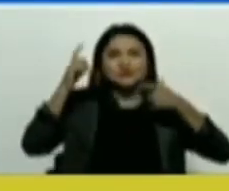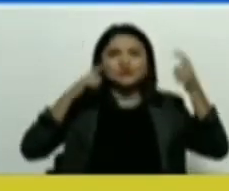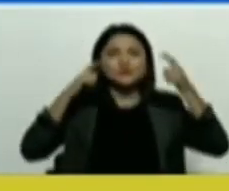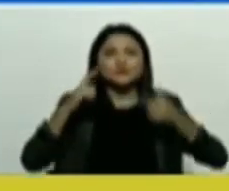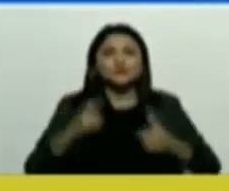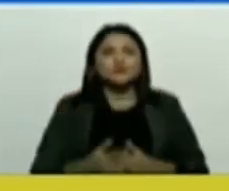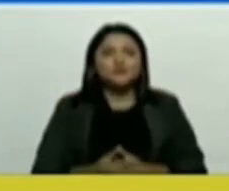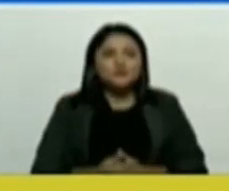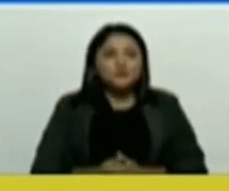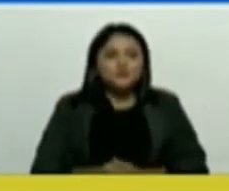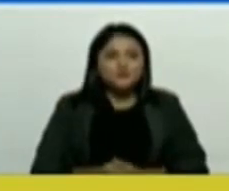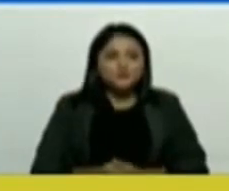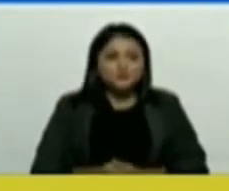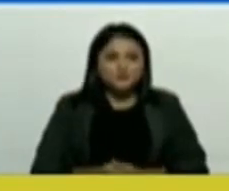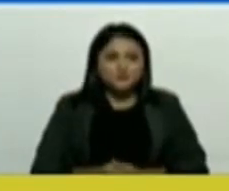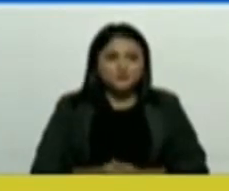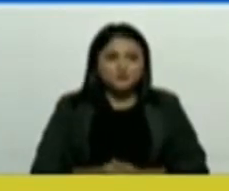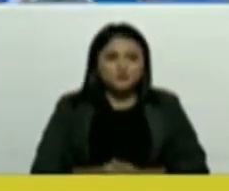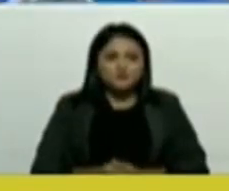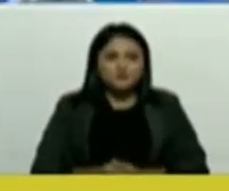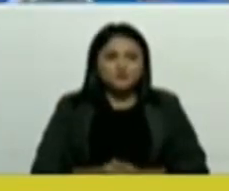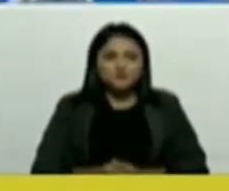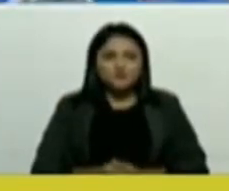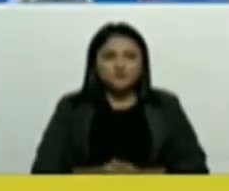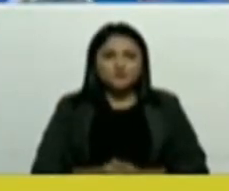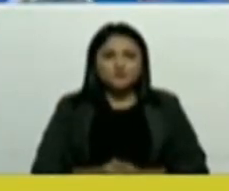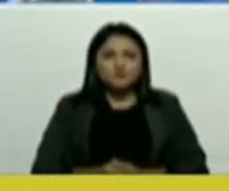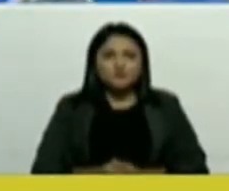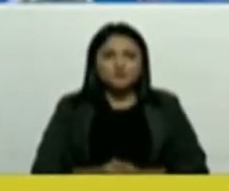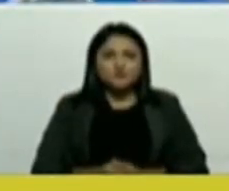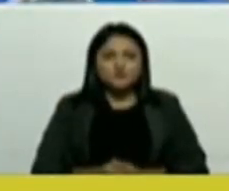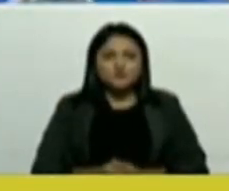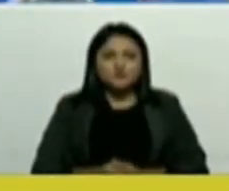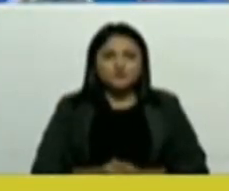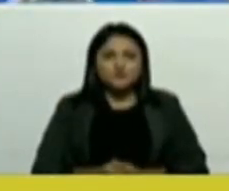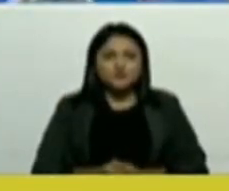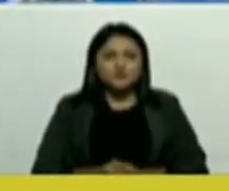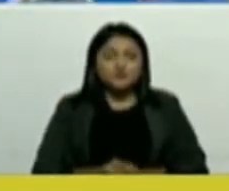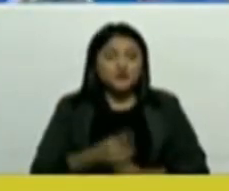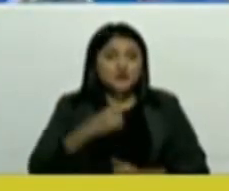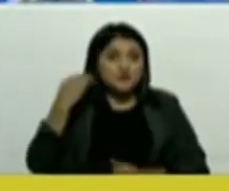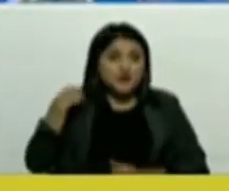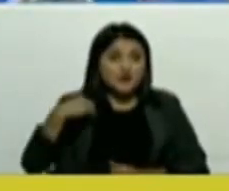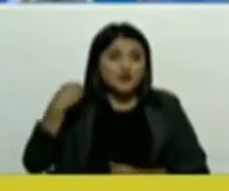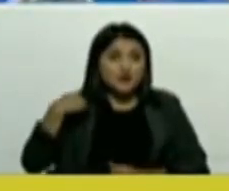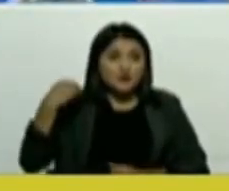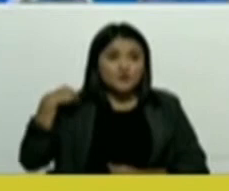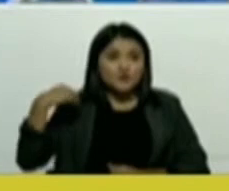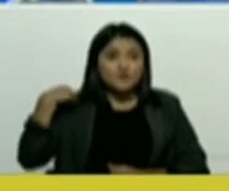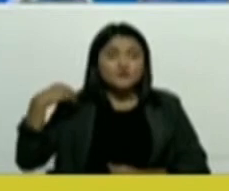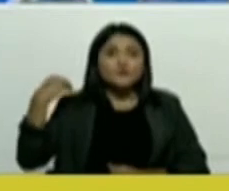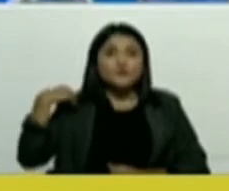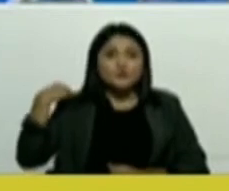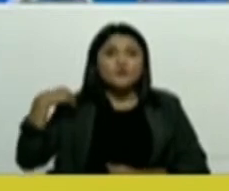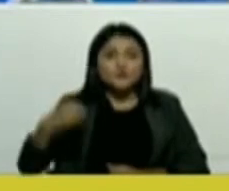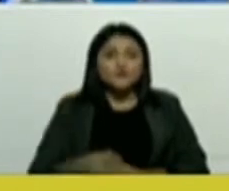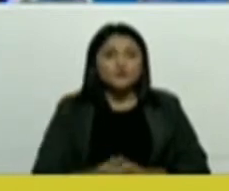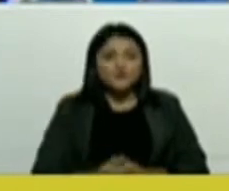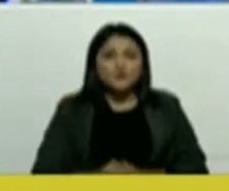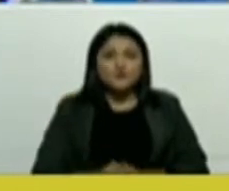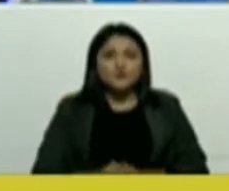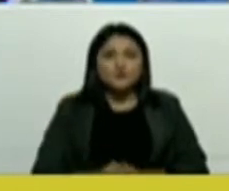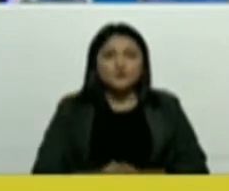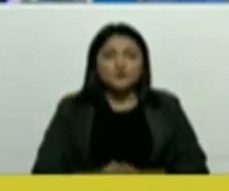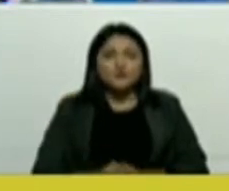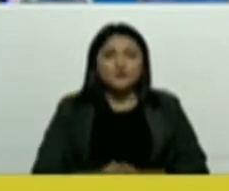He said to me, y me dijo, those who believe in God, aquellos que creen en Dios, would